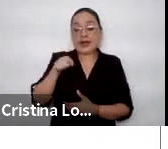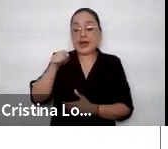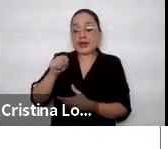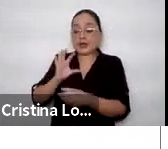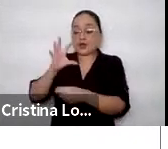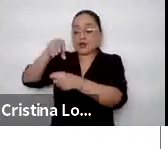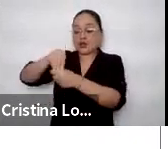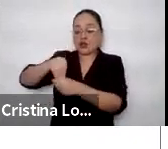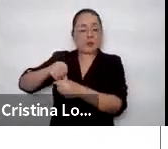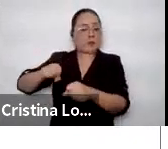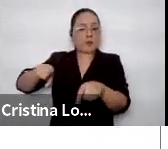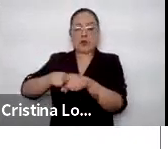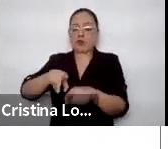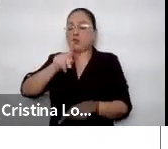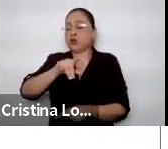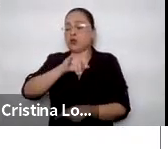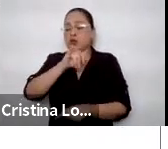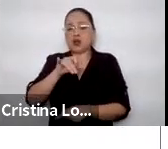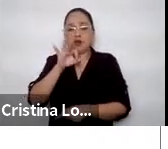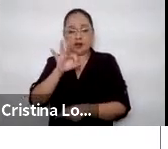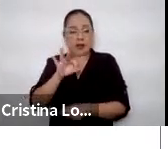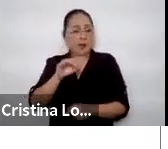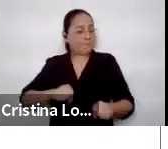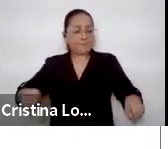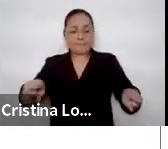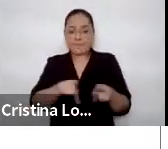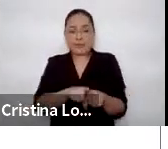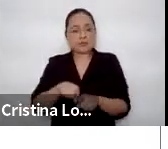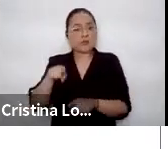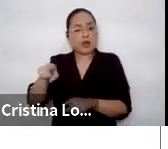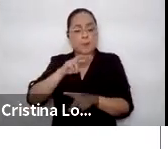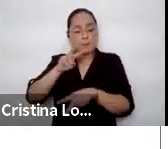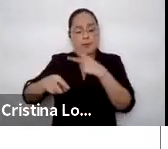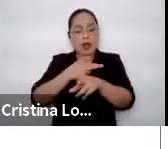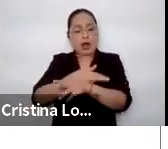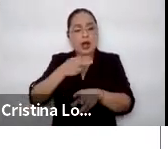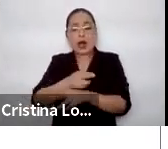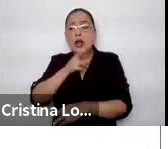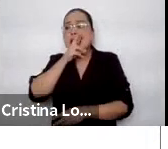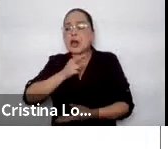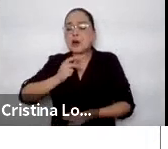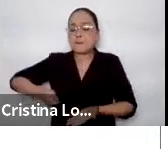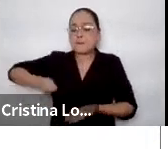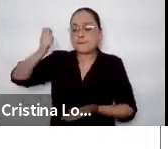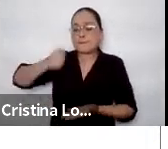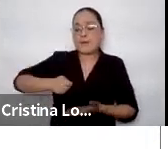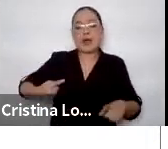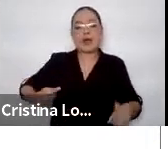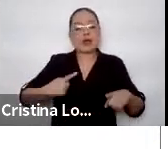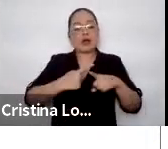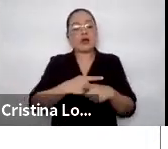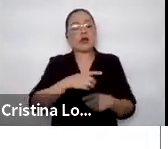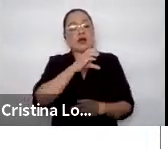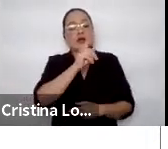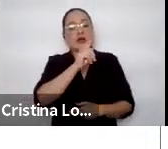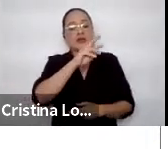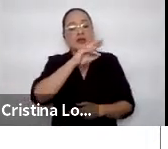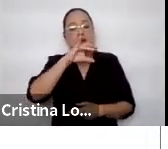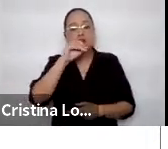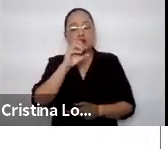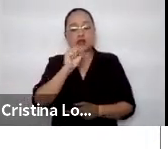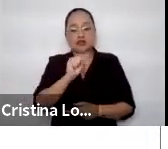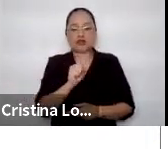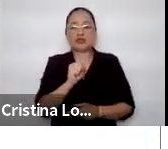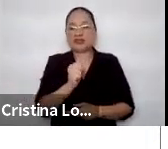del Poder Judicial de la Federación y resolverán las contradicciones de criterios que se generen por